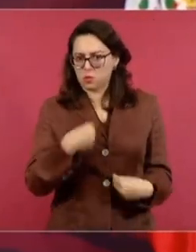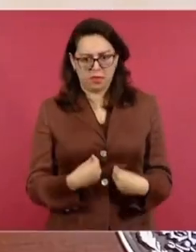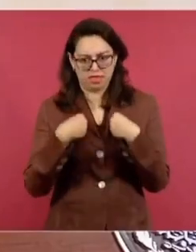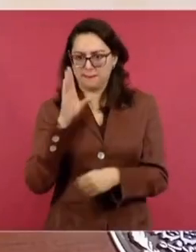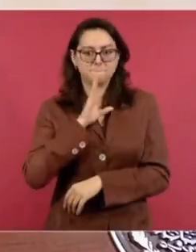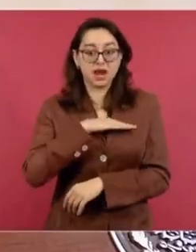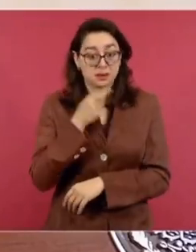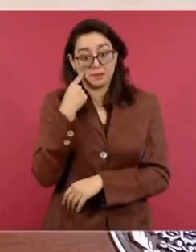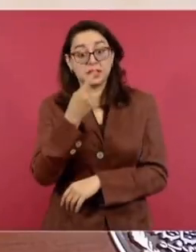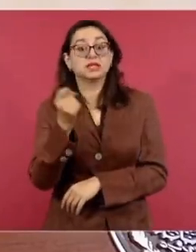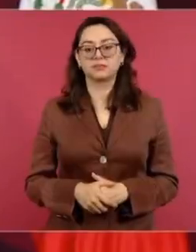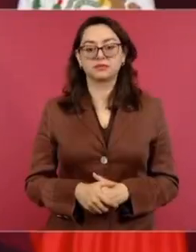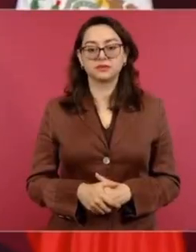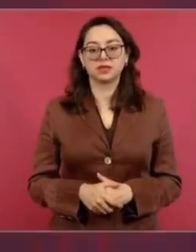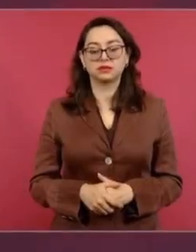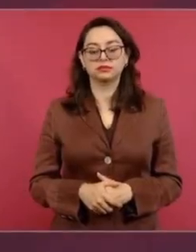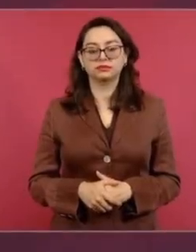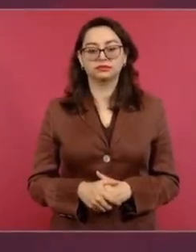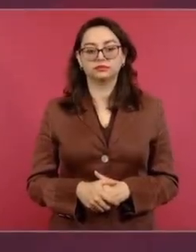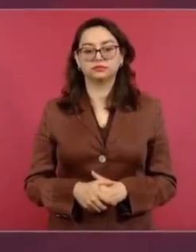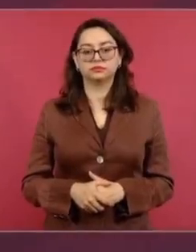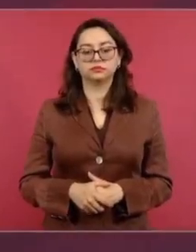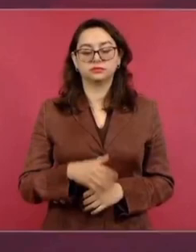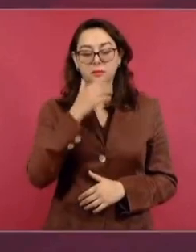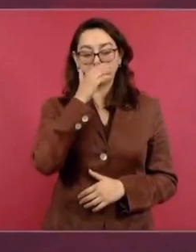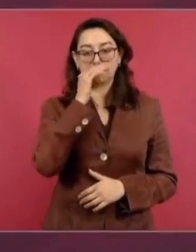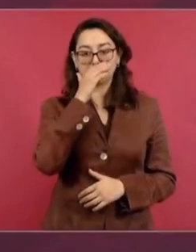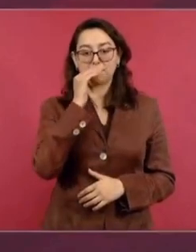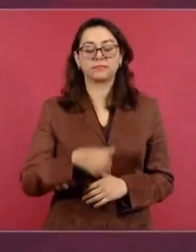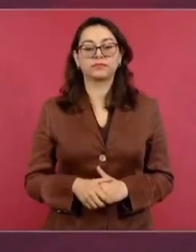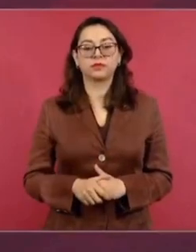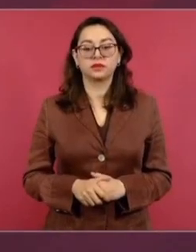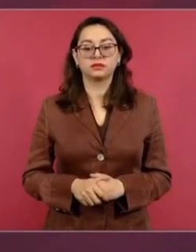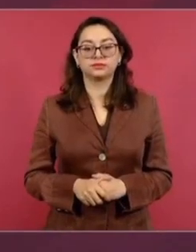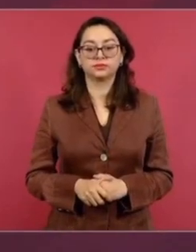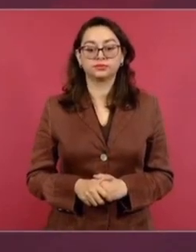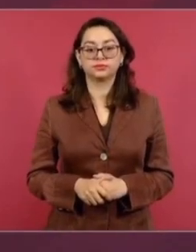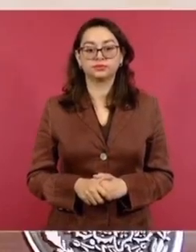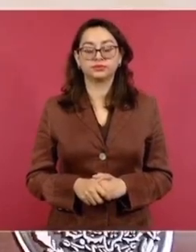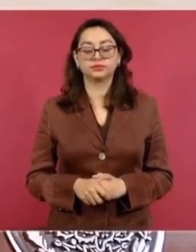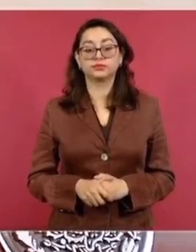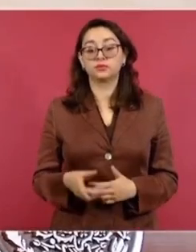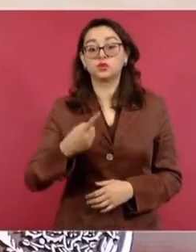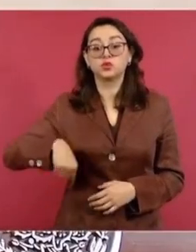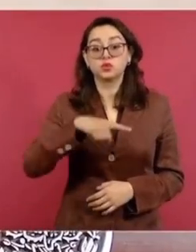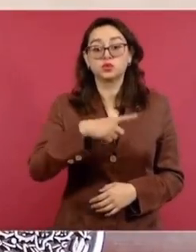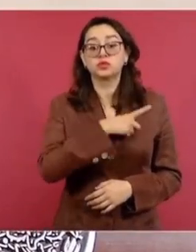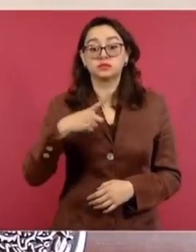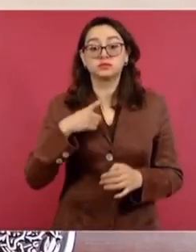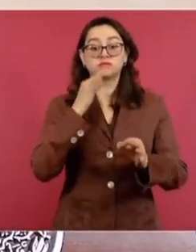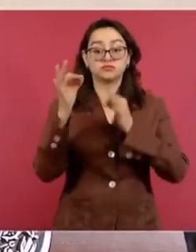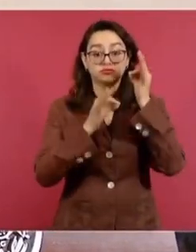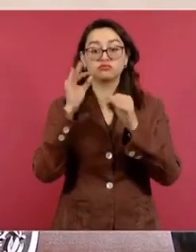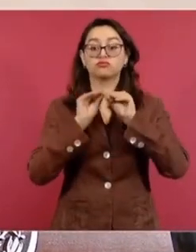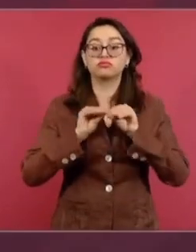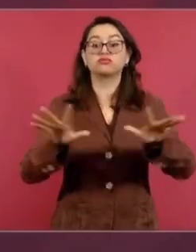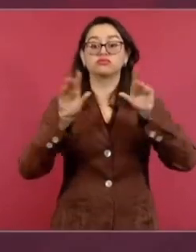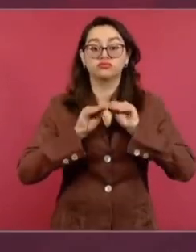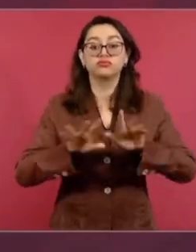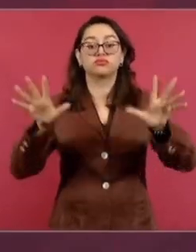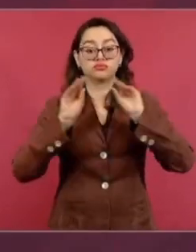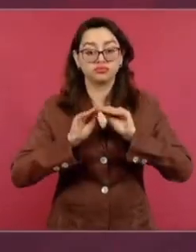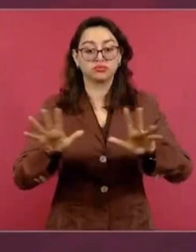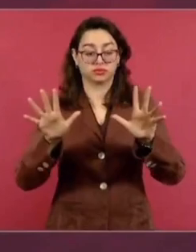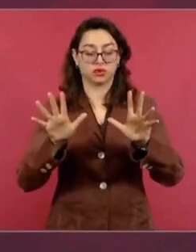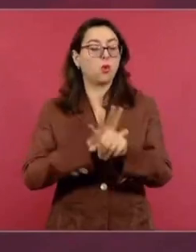Meléndez. Bob Meléndez. Y también seguir difundiendo que los que están en contra de México,